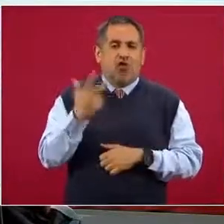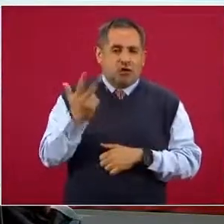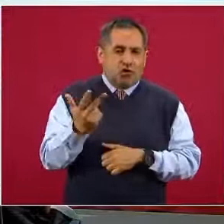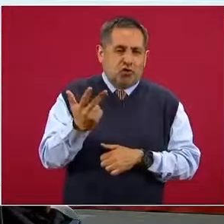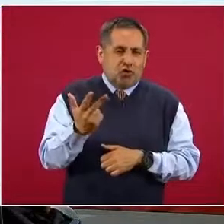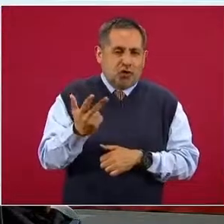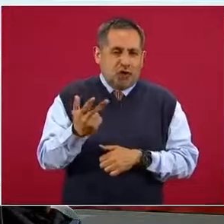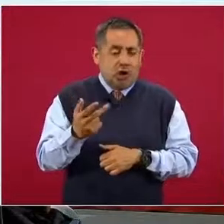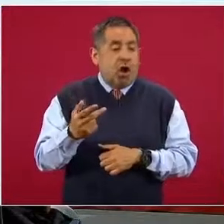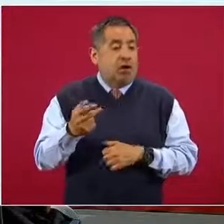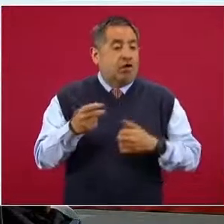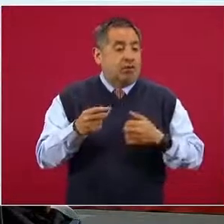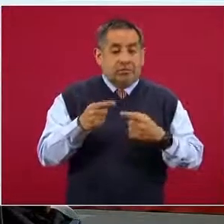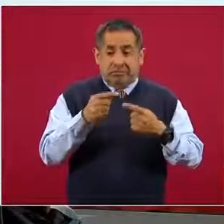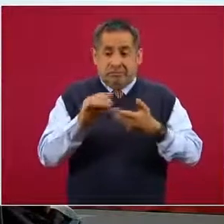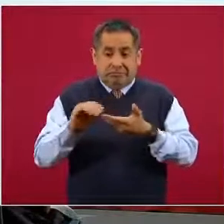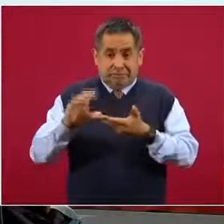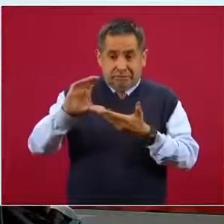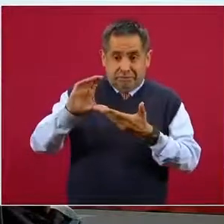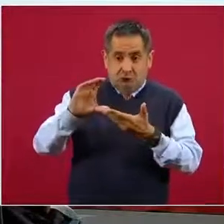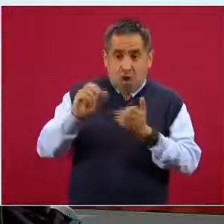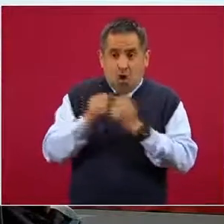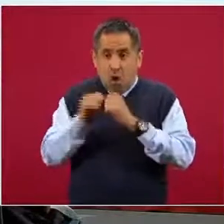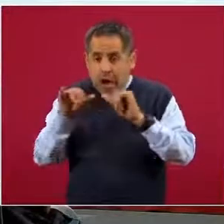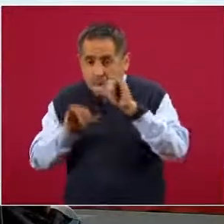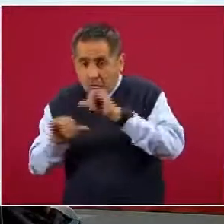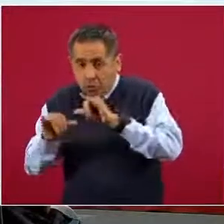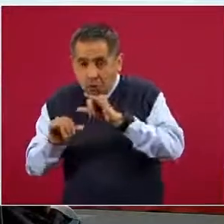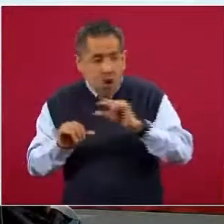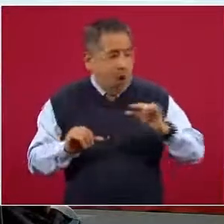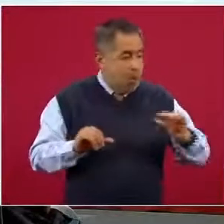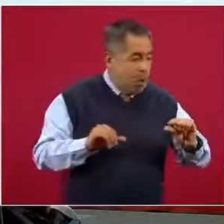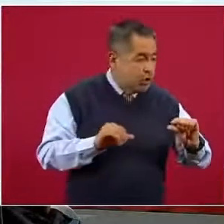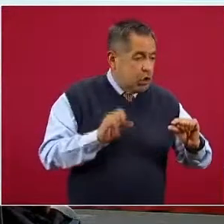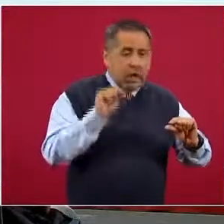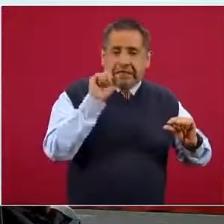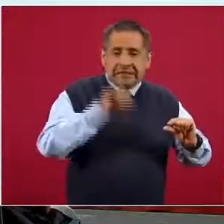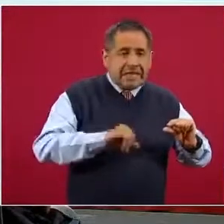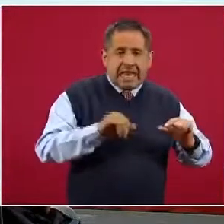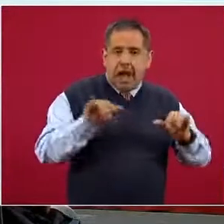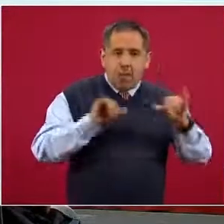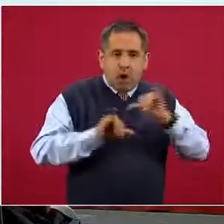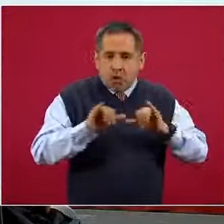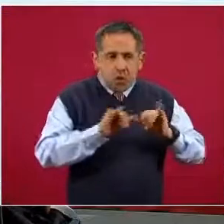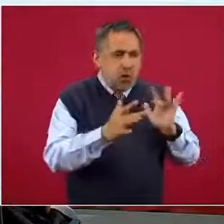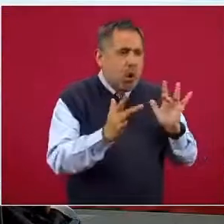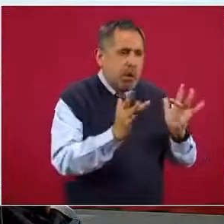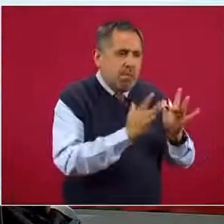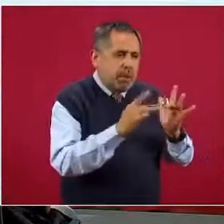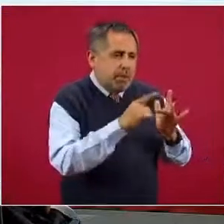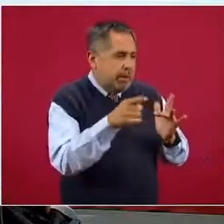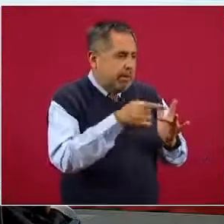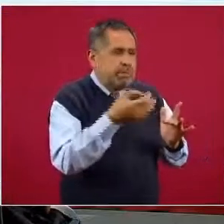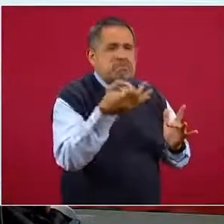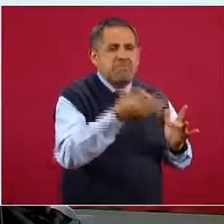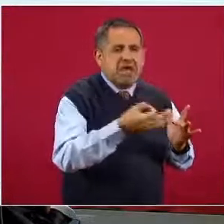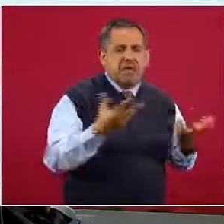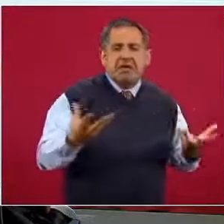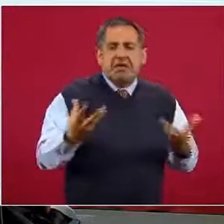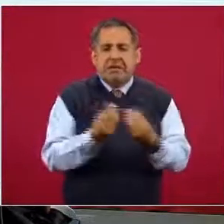794.608 casos confirmados que estamos en su momento notificando esta noche. Prácticamente